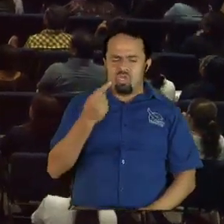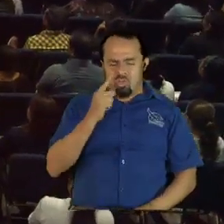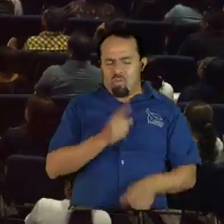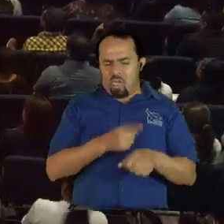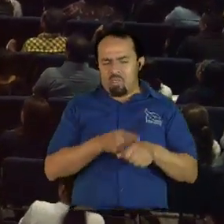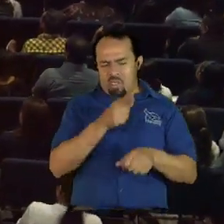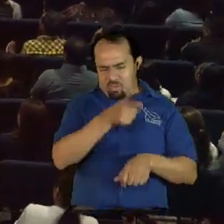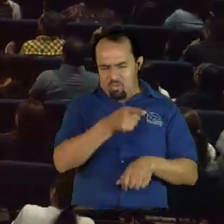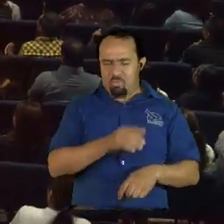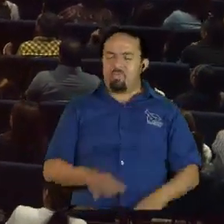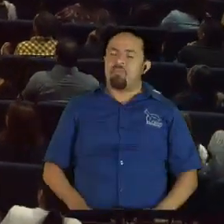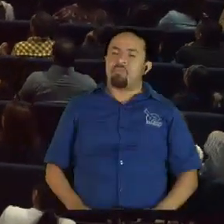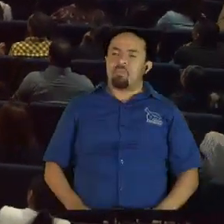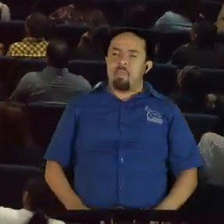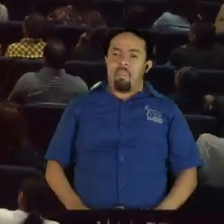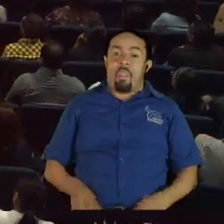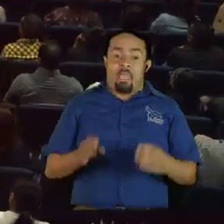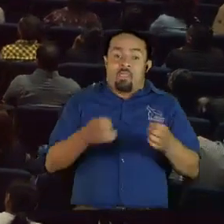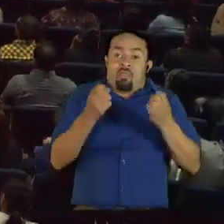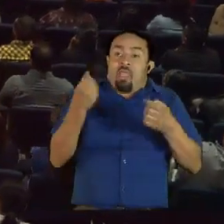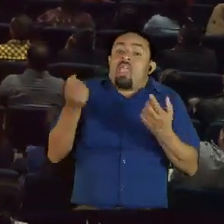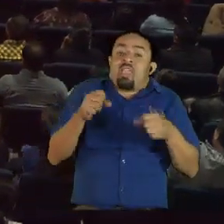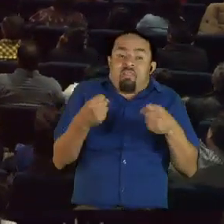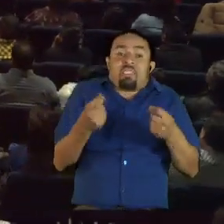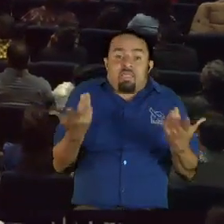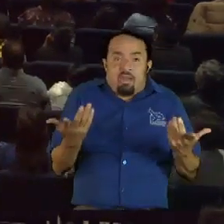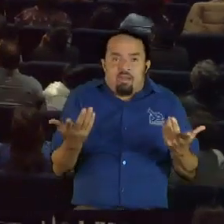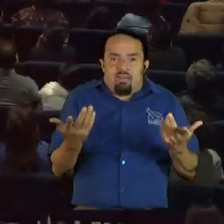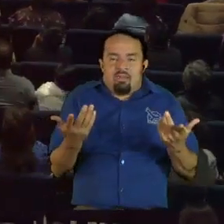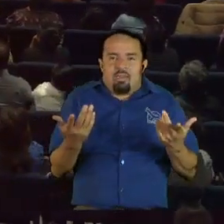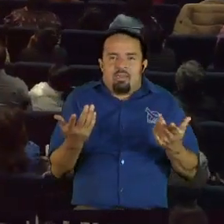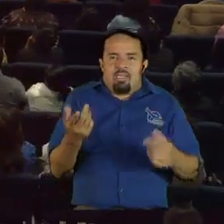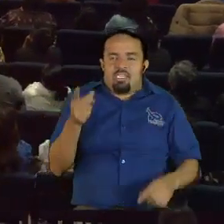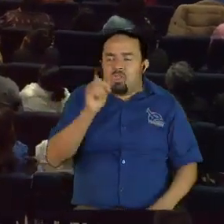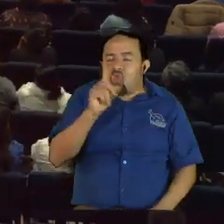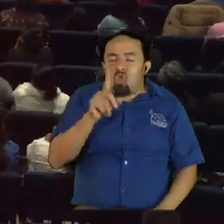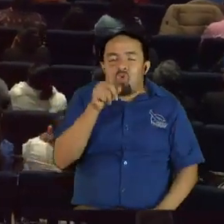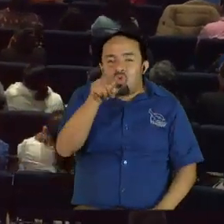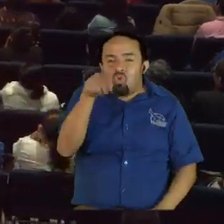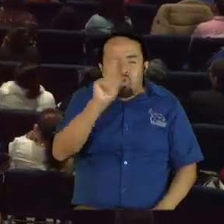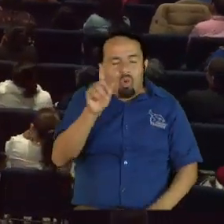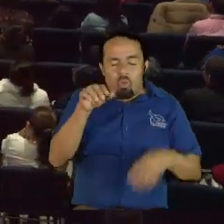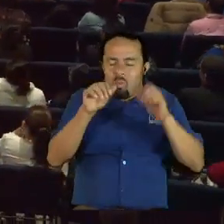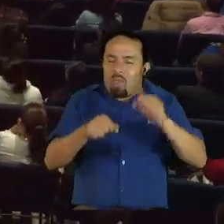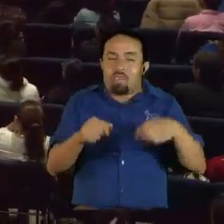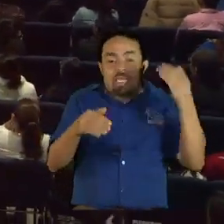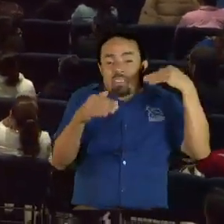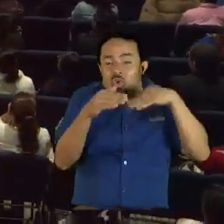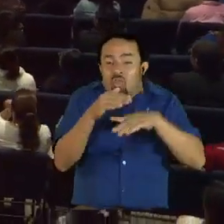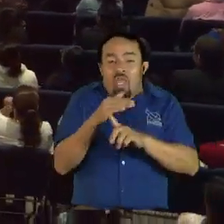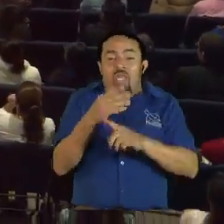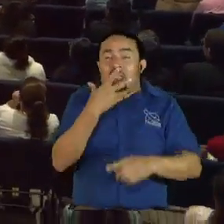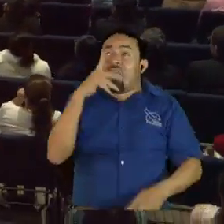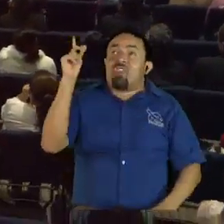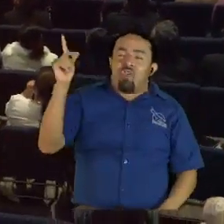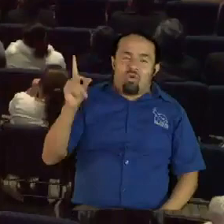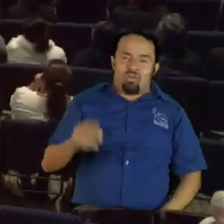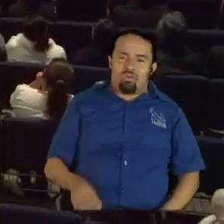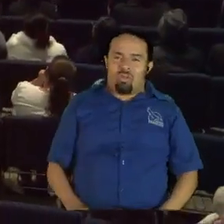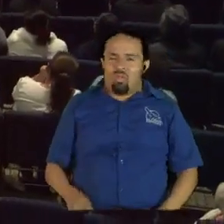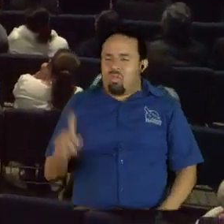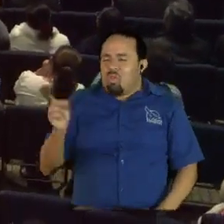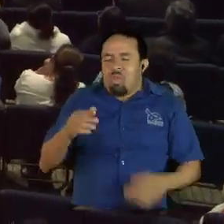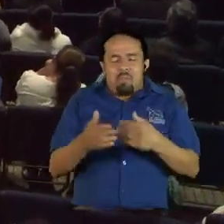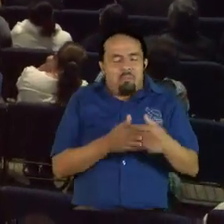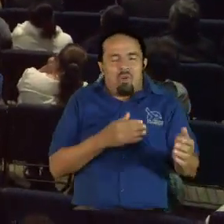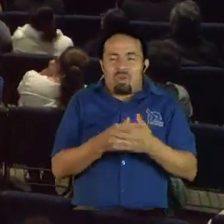Y ahí sí. ¿A dónde vas a ir? Si la Biblia dice, si te escondieras en el fondo del mar, ahí estoy. Si te subes a la